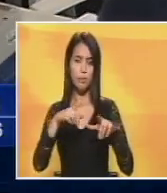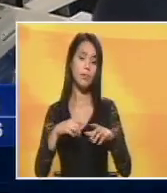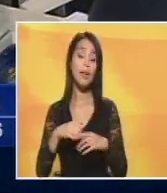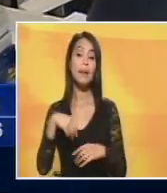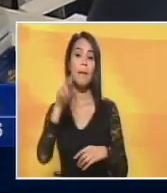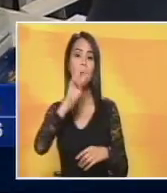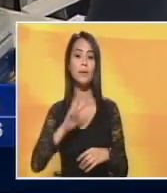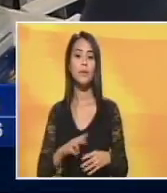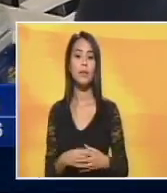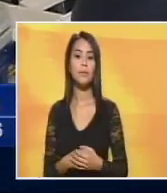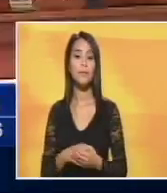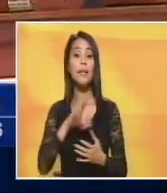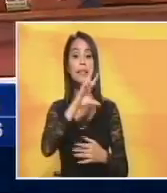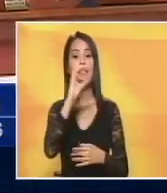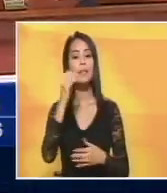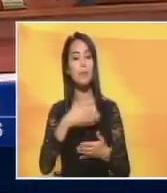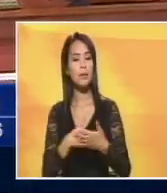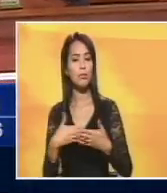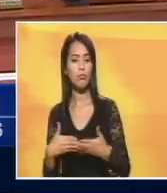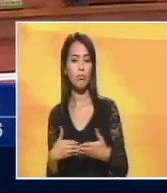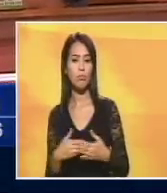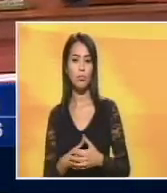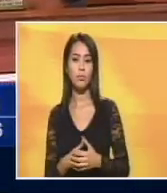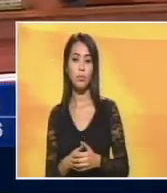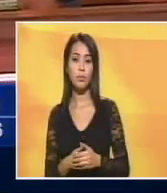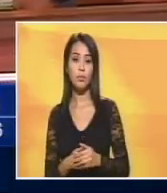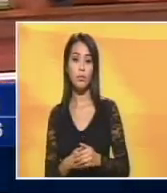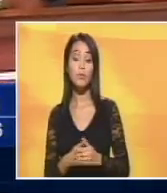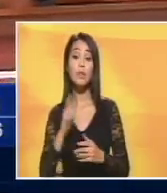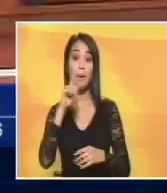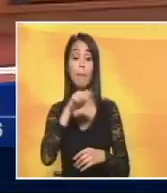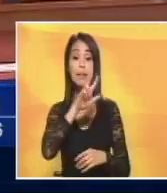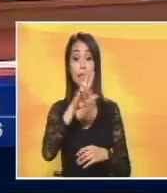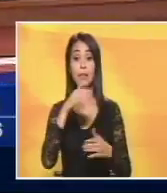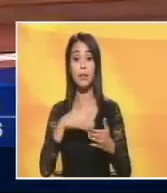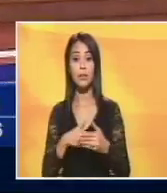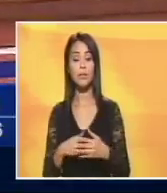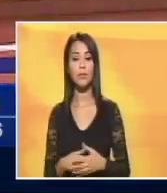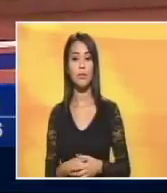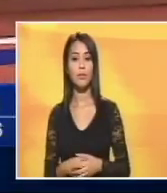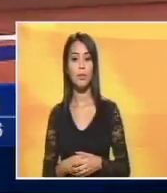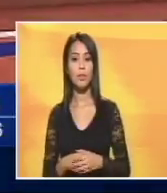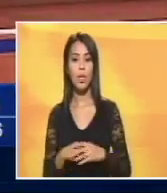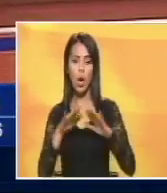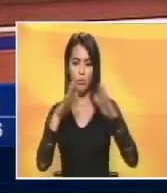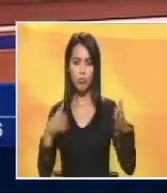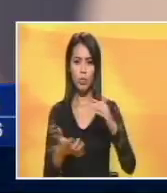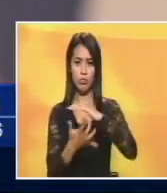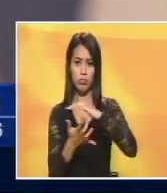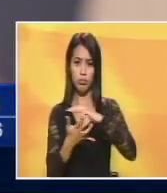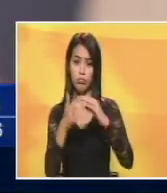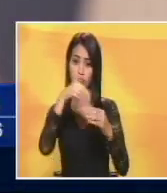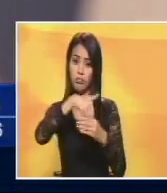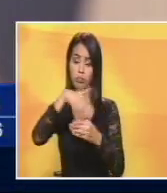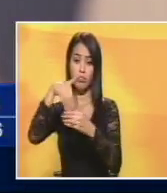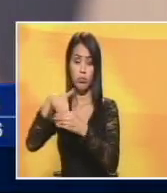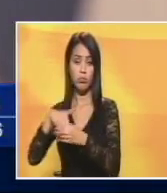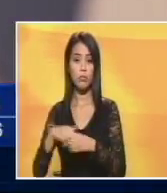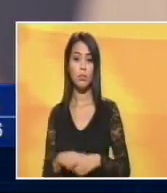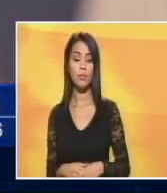distribuido 30.274 equipos de votación y 34.490 cotillones para constituir